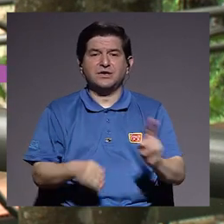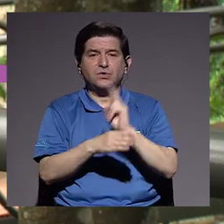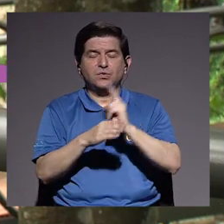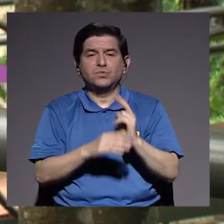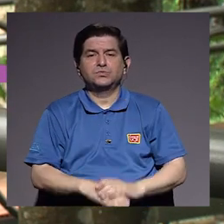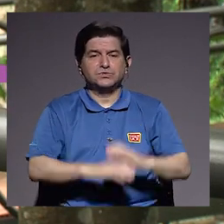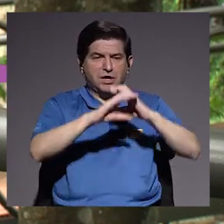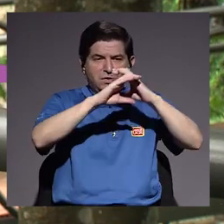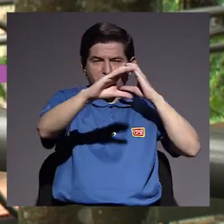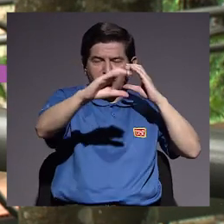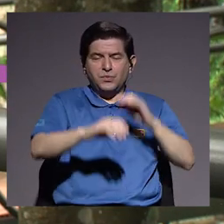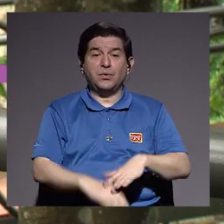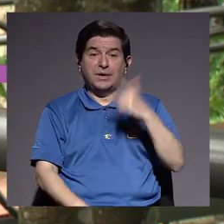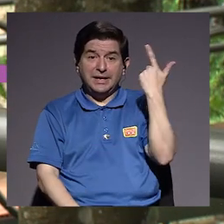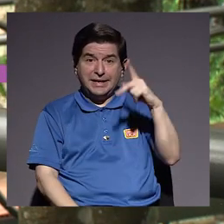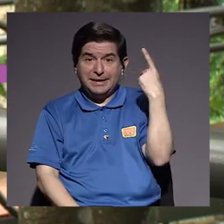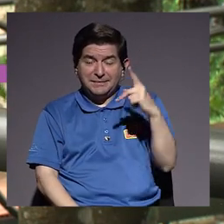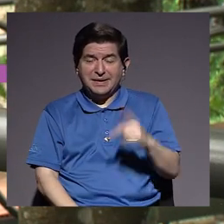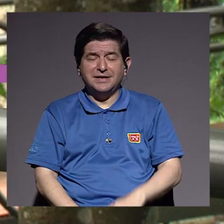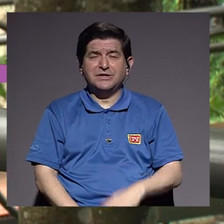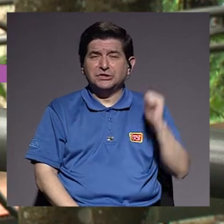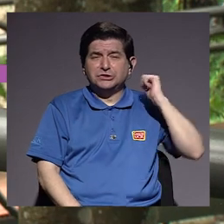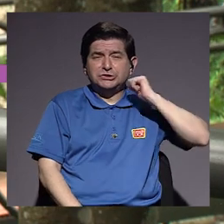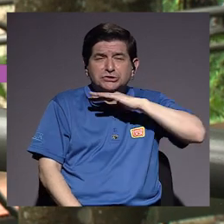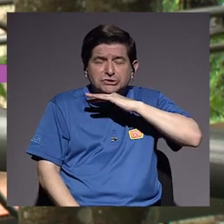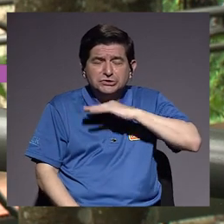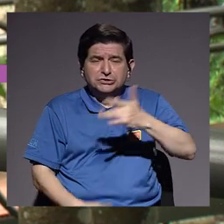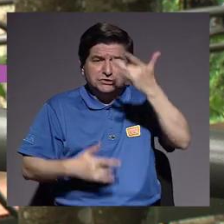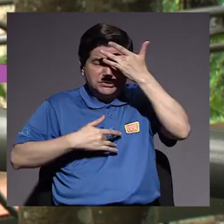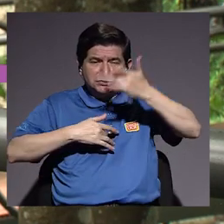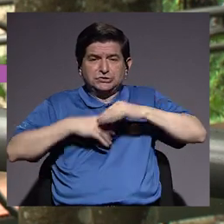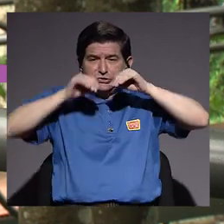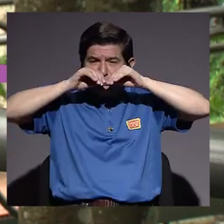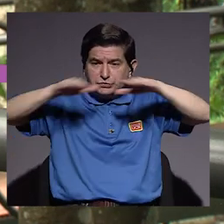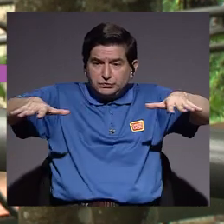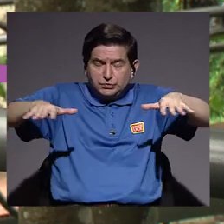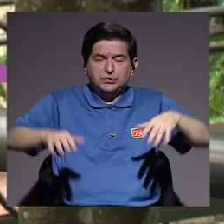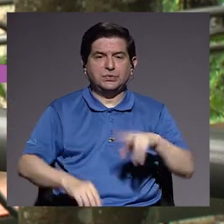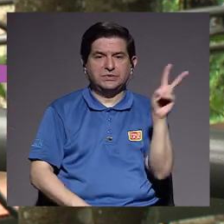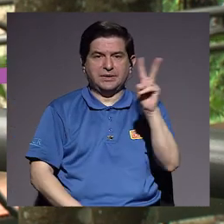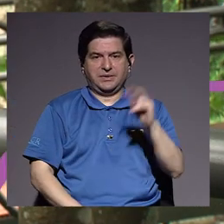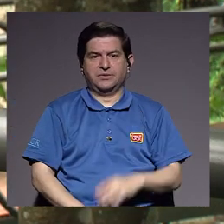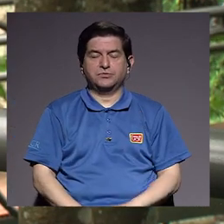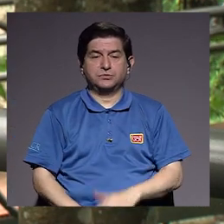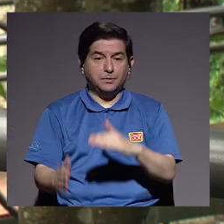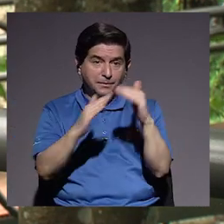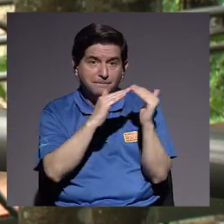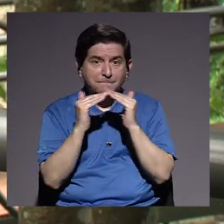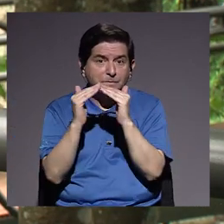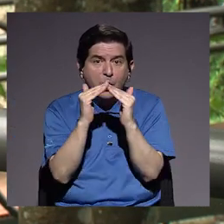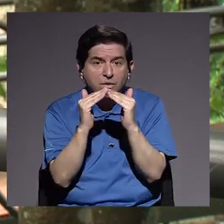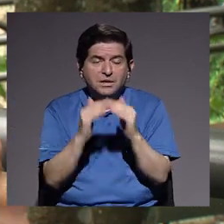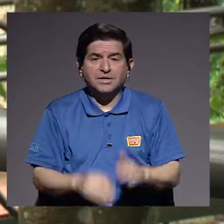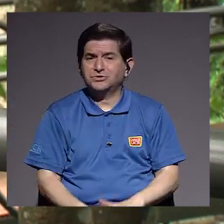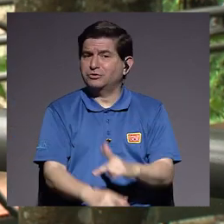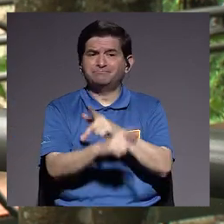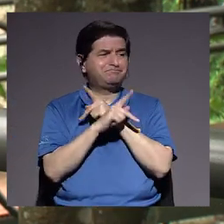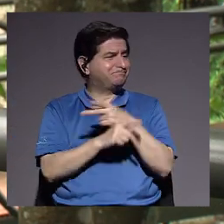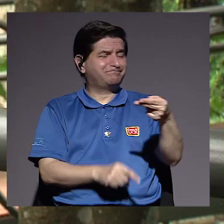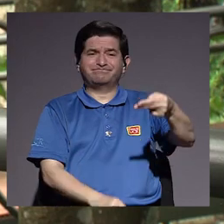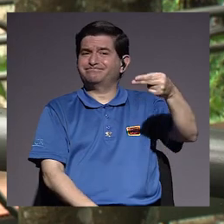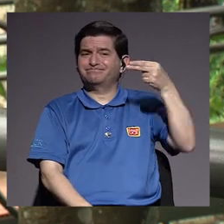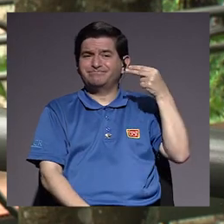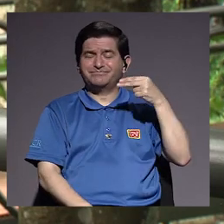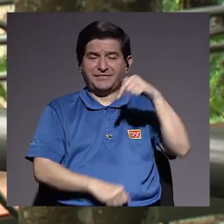el transporte público y verse expuestos justamente a la contaminación y al contagio por el virus. Poblaciones además que están